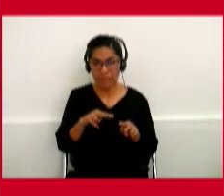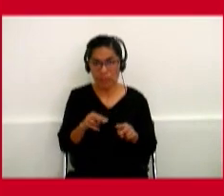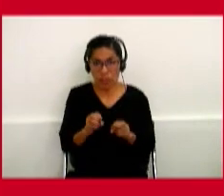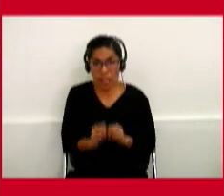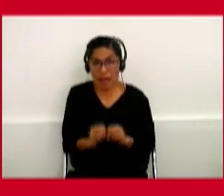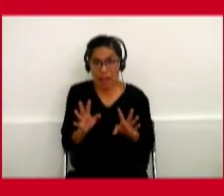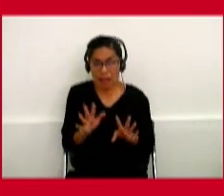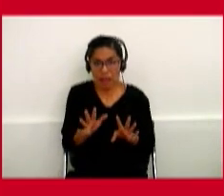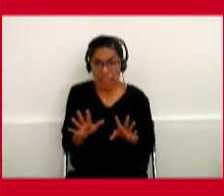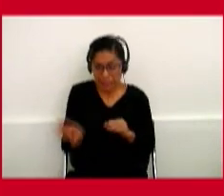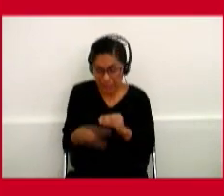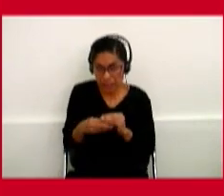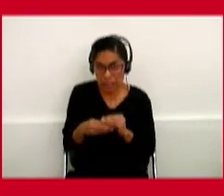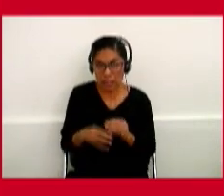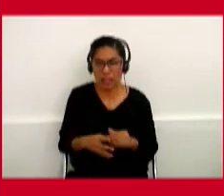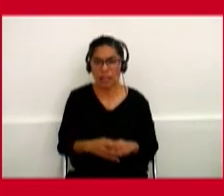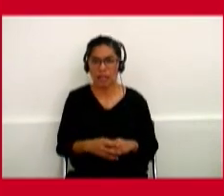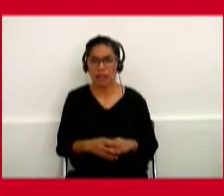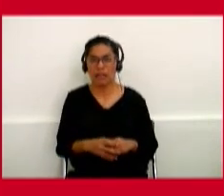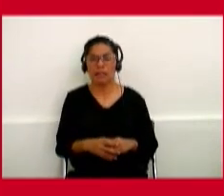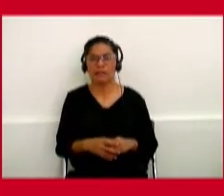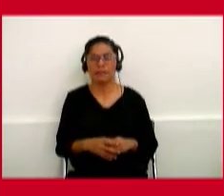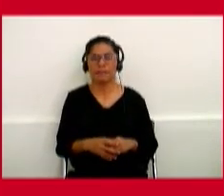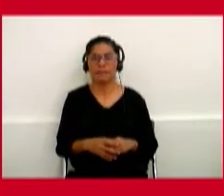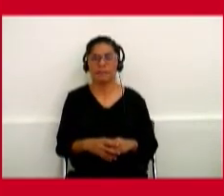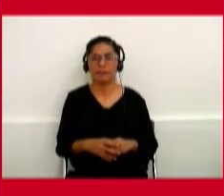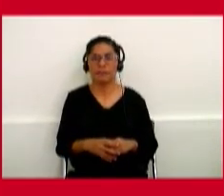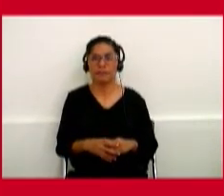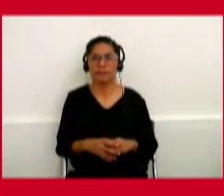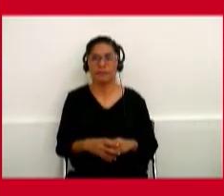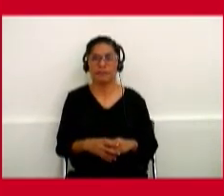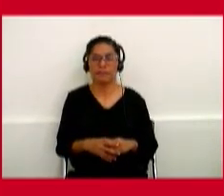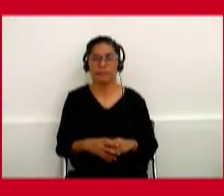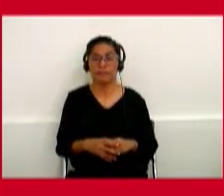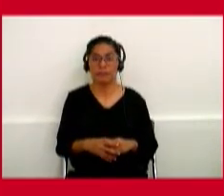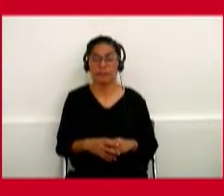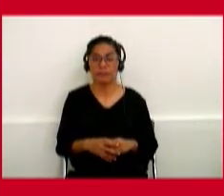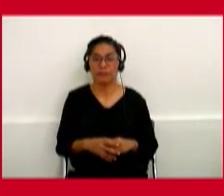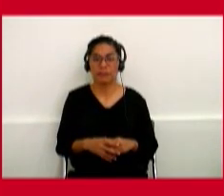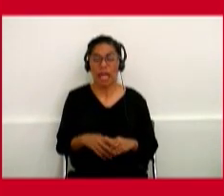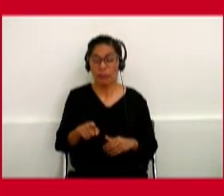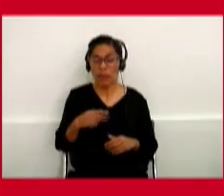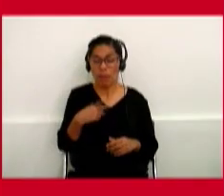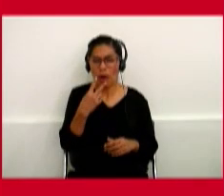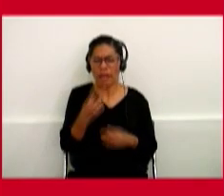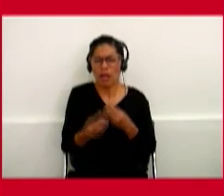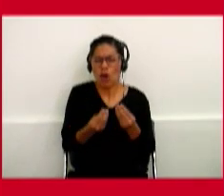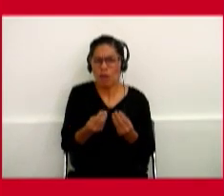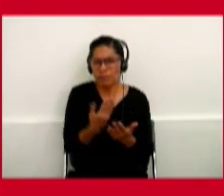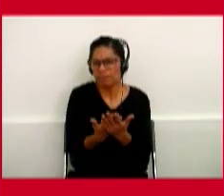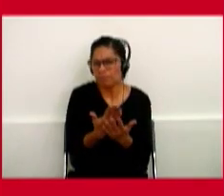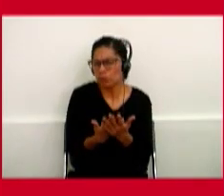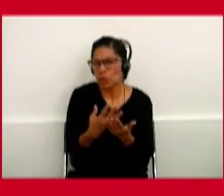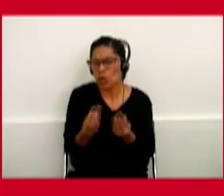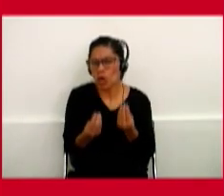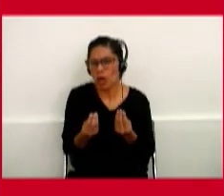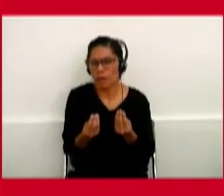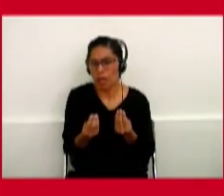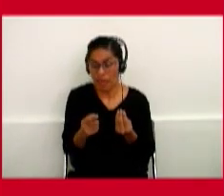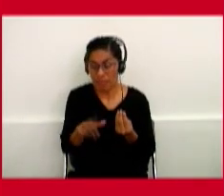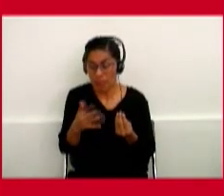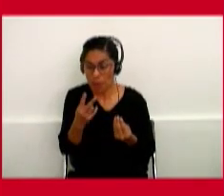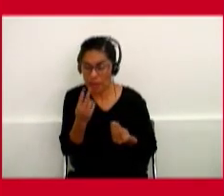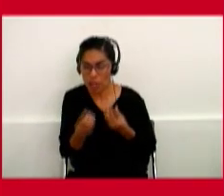acoplable, y nos dieron estos rangos, que es una simulación de daño con JK Sin Blast,